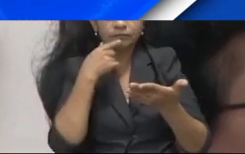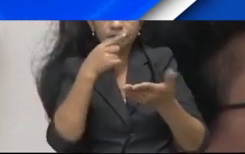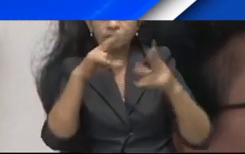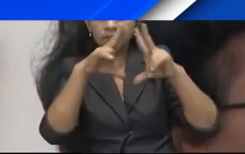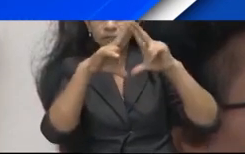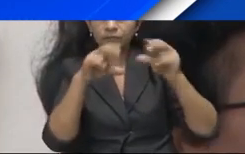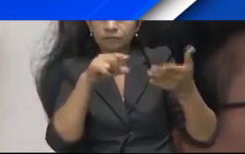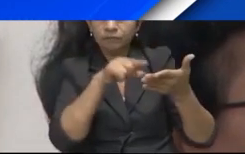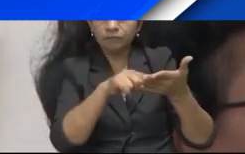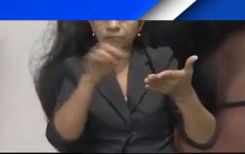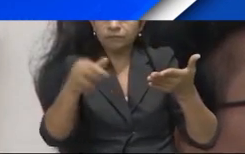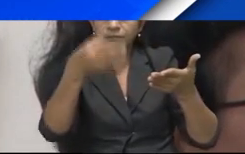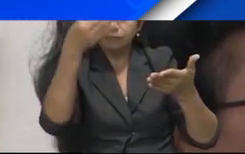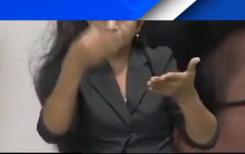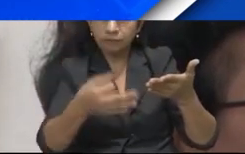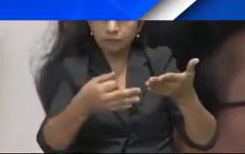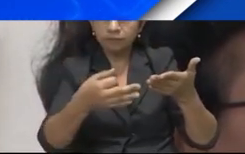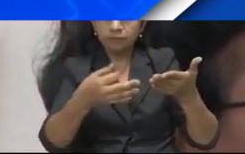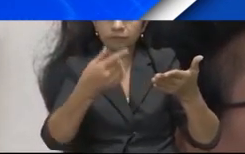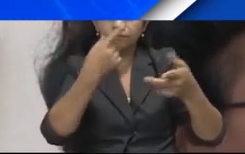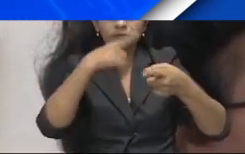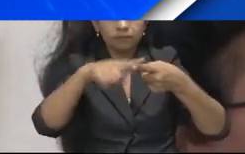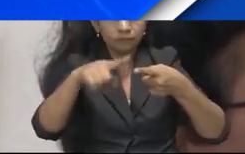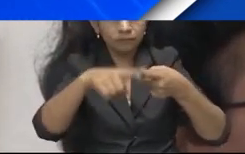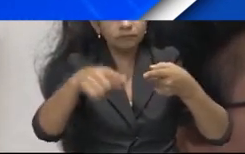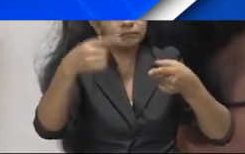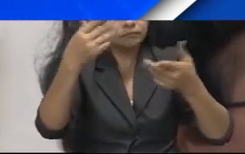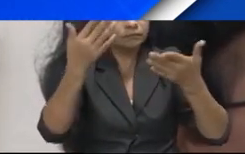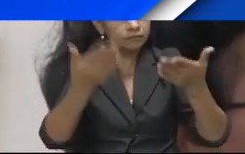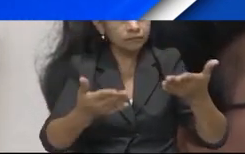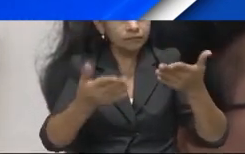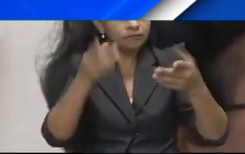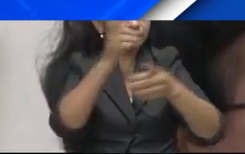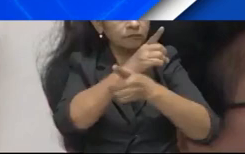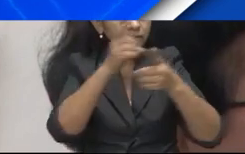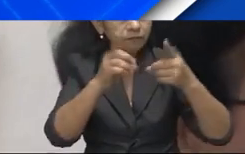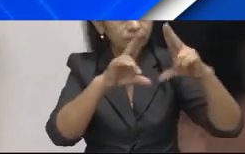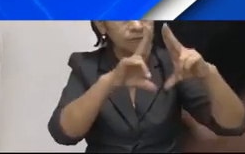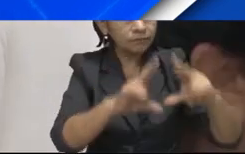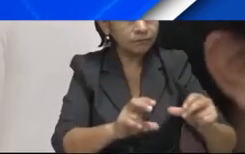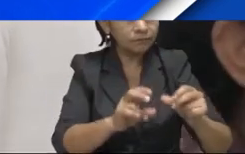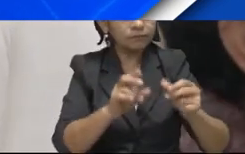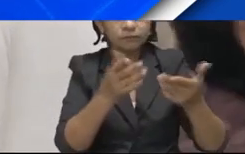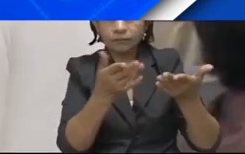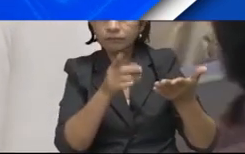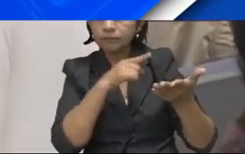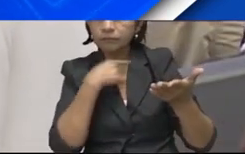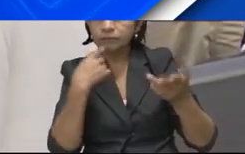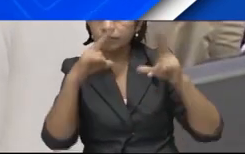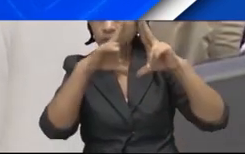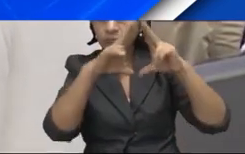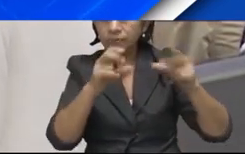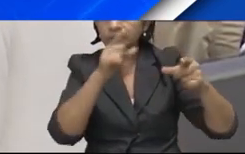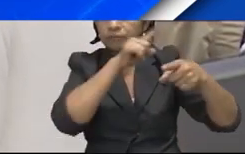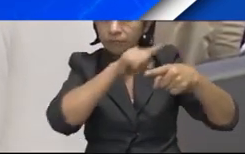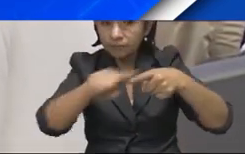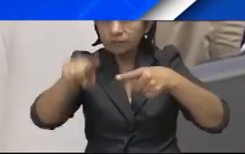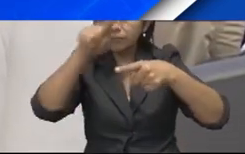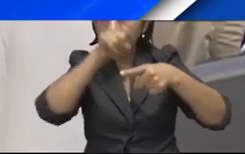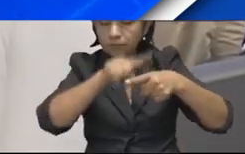calificando qué tan segura, qué tan repagado está nuestro endeudamiento, qué garantía tiene que Nicaragua cumple con